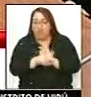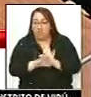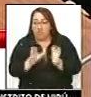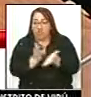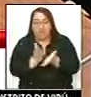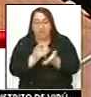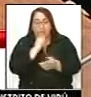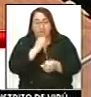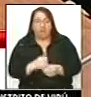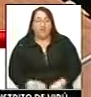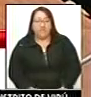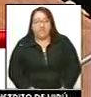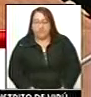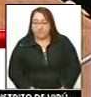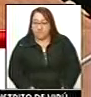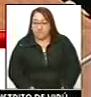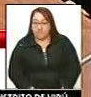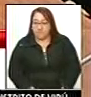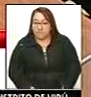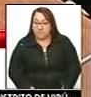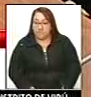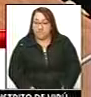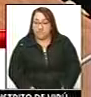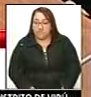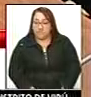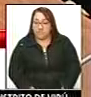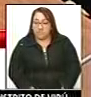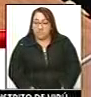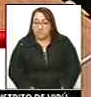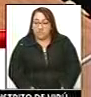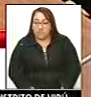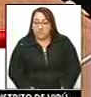colegios privados, ¿no? Siguiente, por favor.